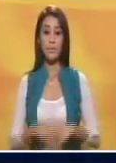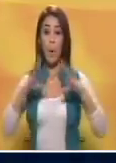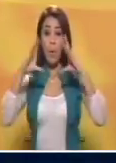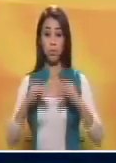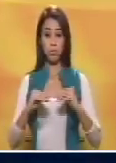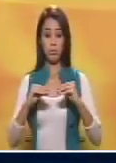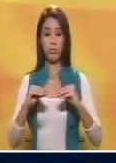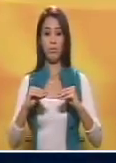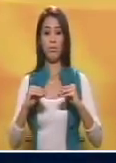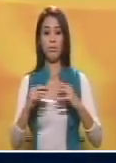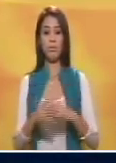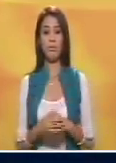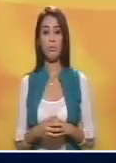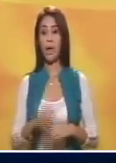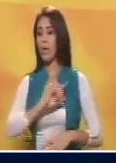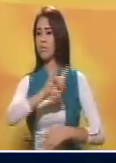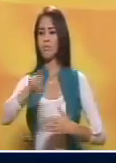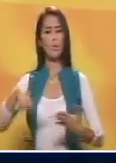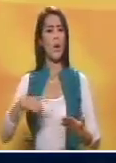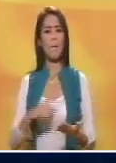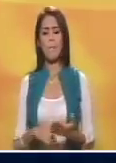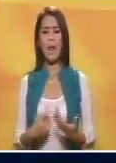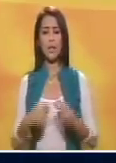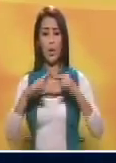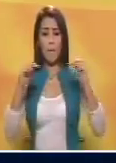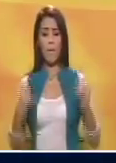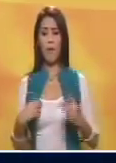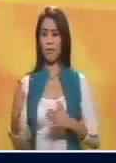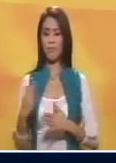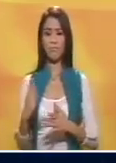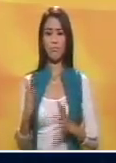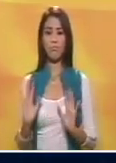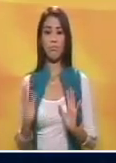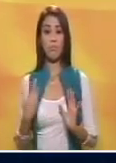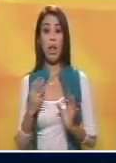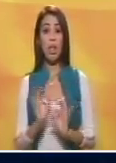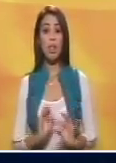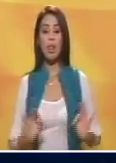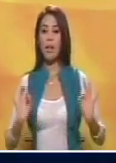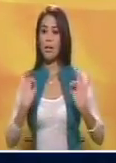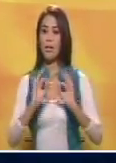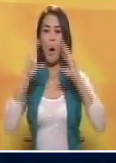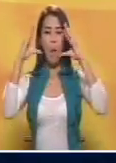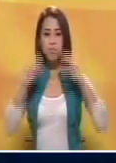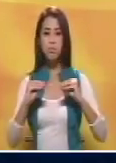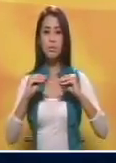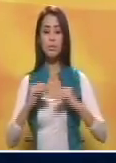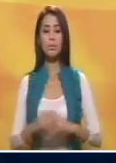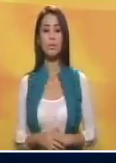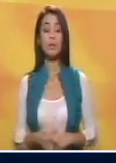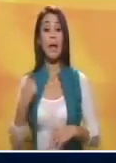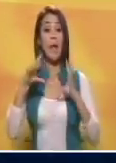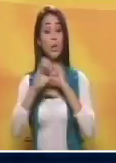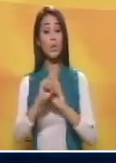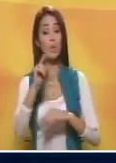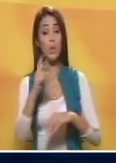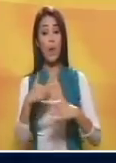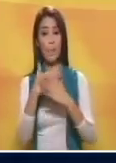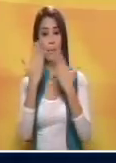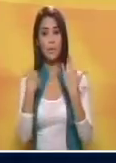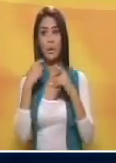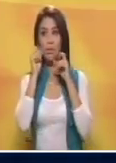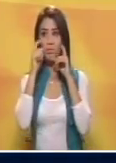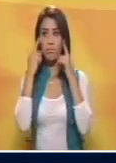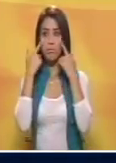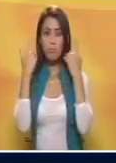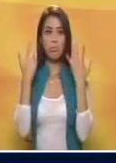apagón de pronto y fue general, porque del puente para acá, de Caibán para acá, no hay velur y por todo eso. Incluso anoche eran las 2 de la mañana y yo estaba